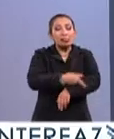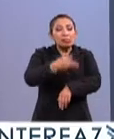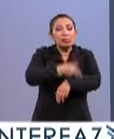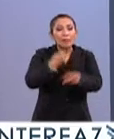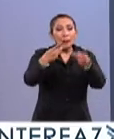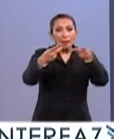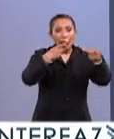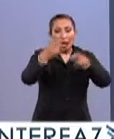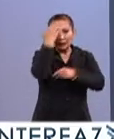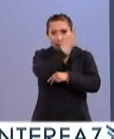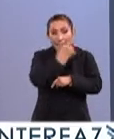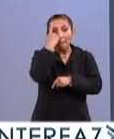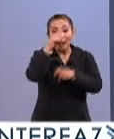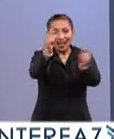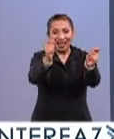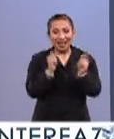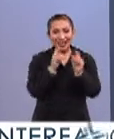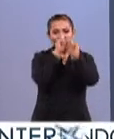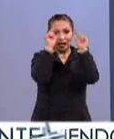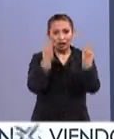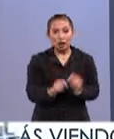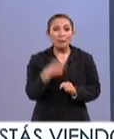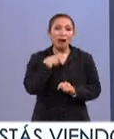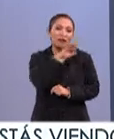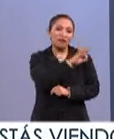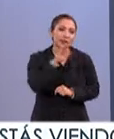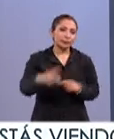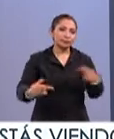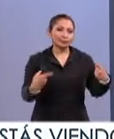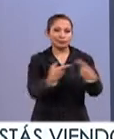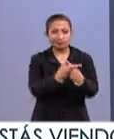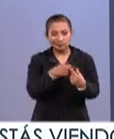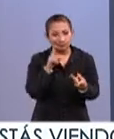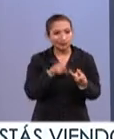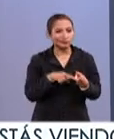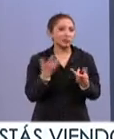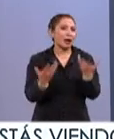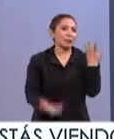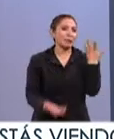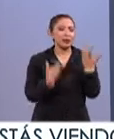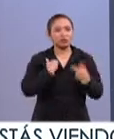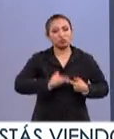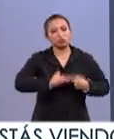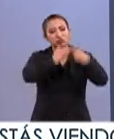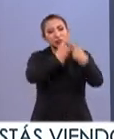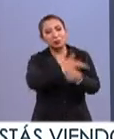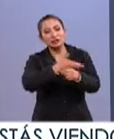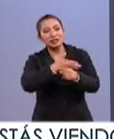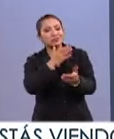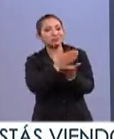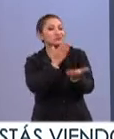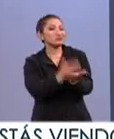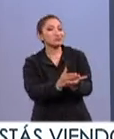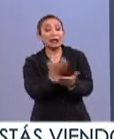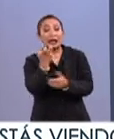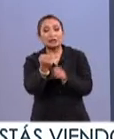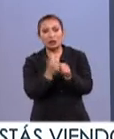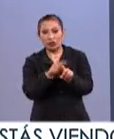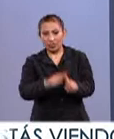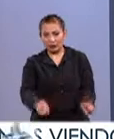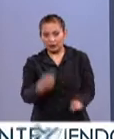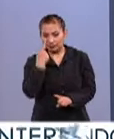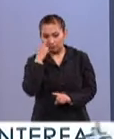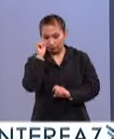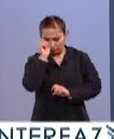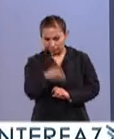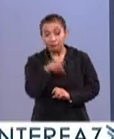proceso de titulación. Y había problemas con las fechas, había problemas con que de repente se interrumpen los procesos. Entonces este año lo hicimos diferente y le